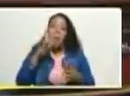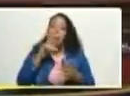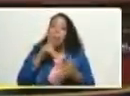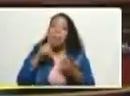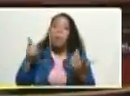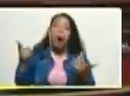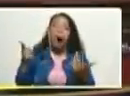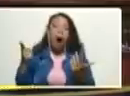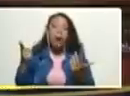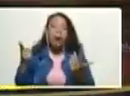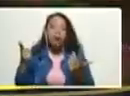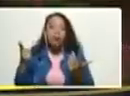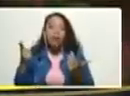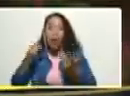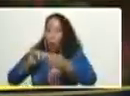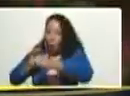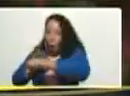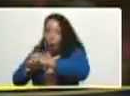doctor Jorge Rodríguez.